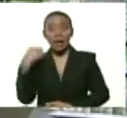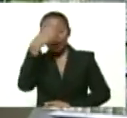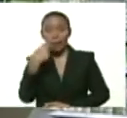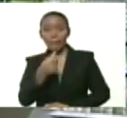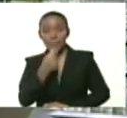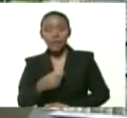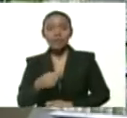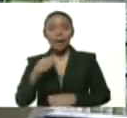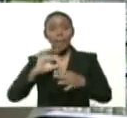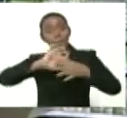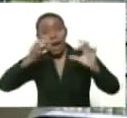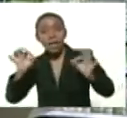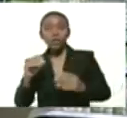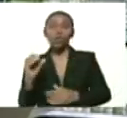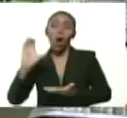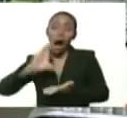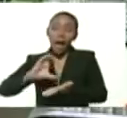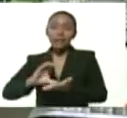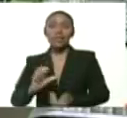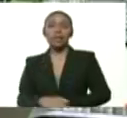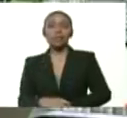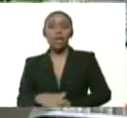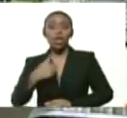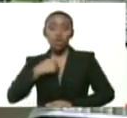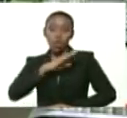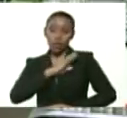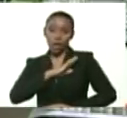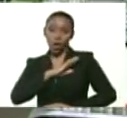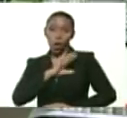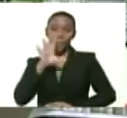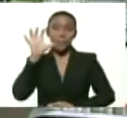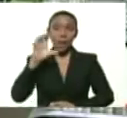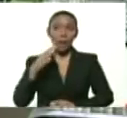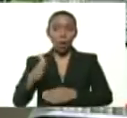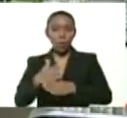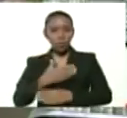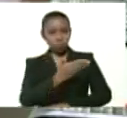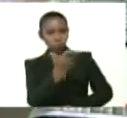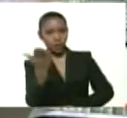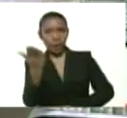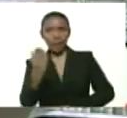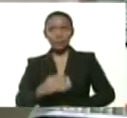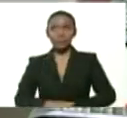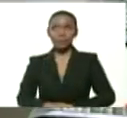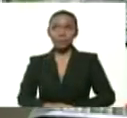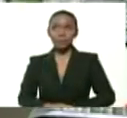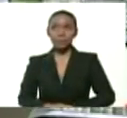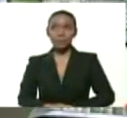Catia. Aquí tengo un mapa que quiero compartir con ustedes.